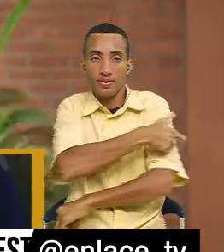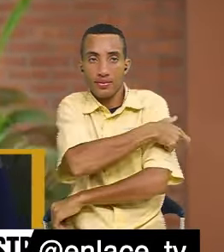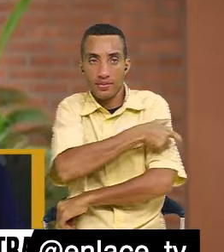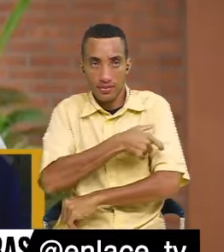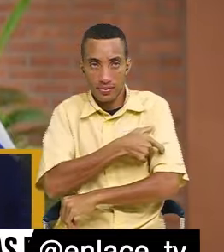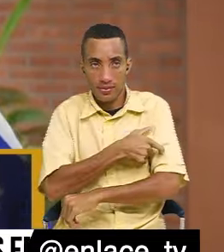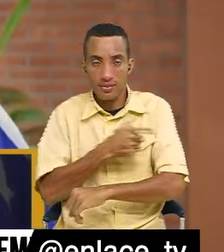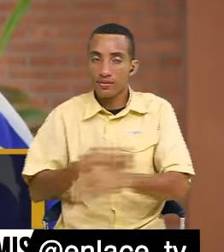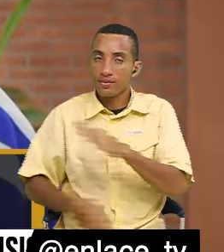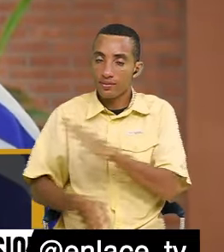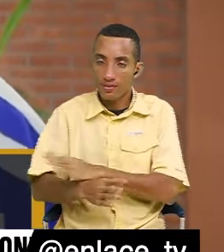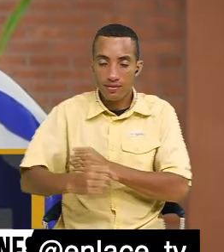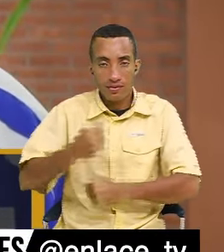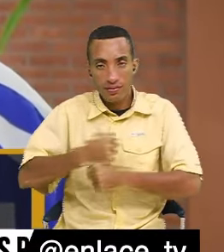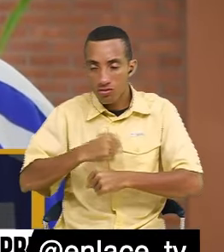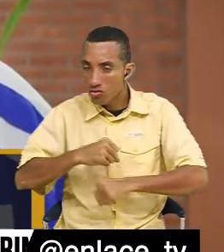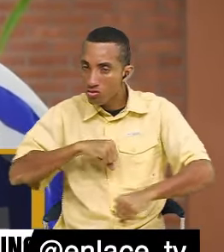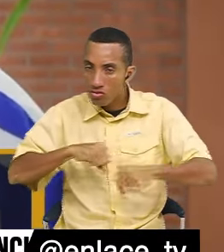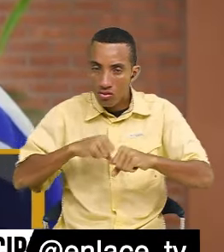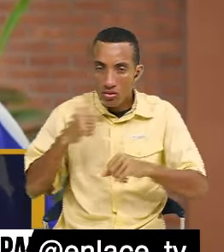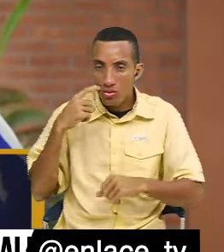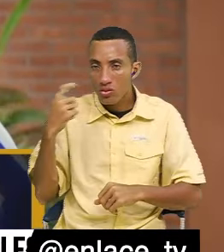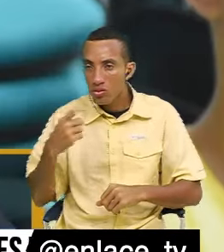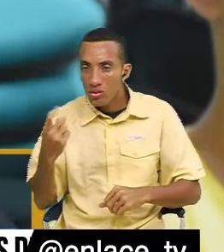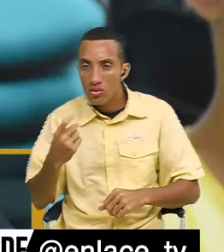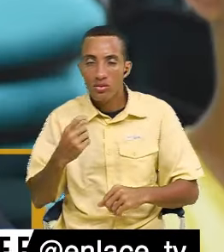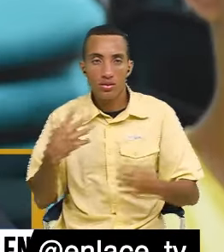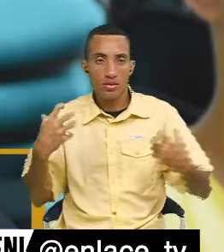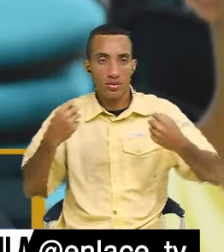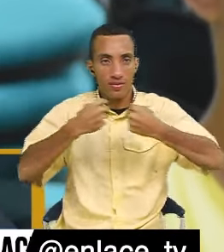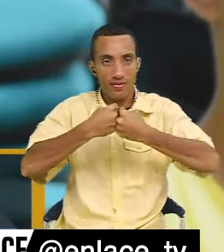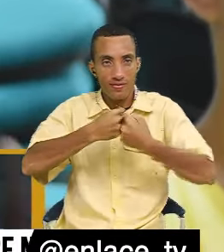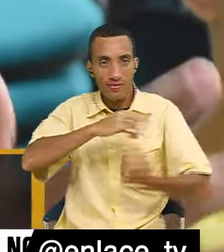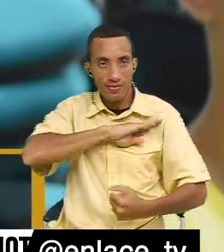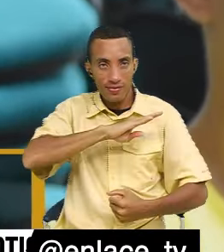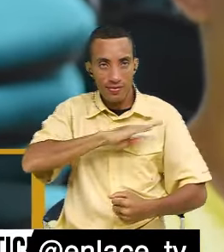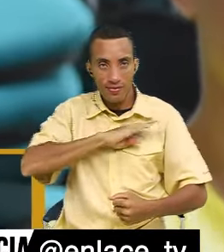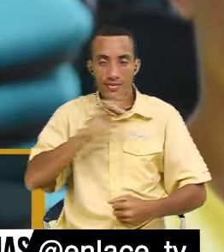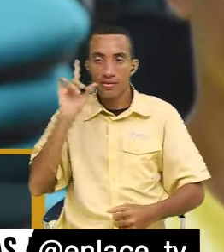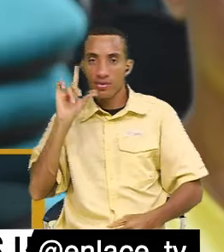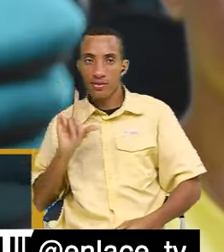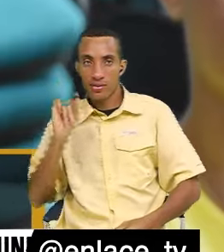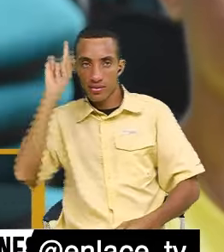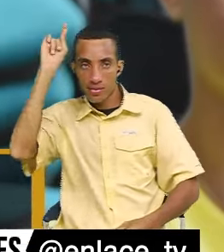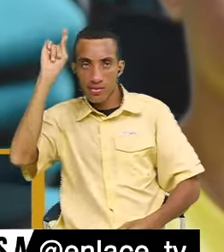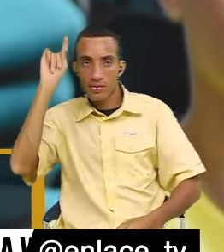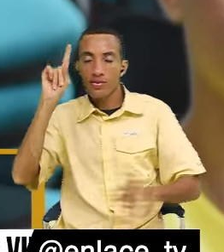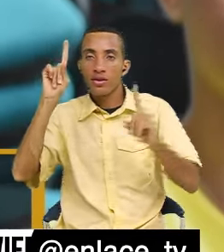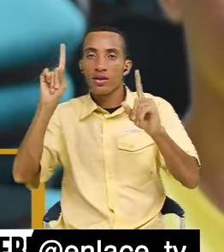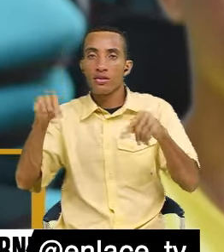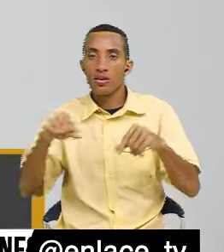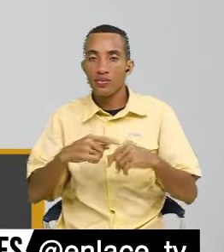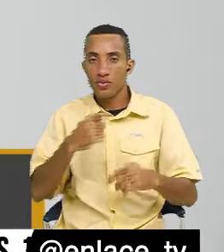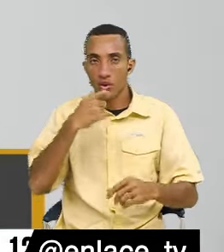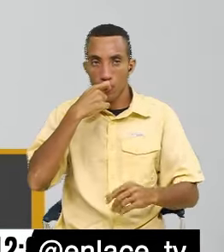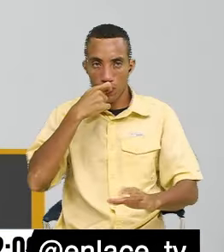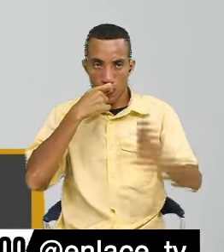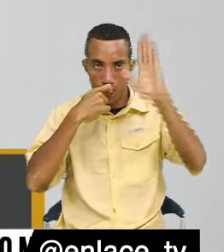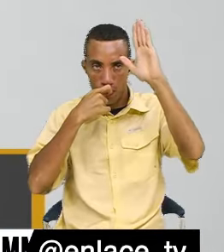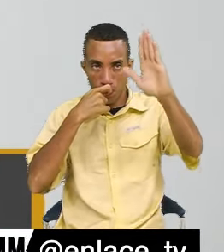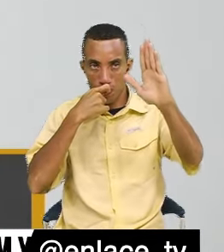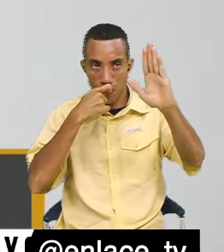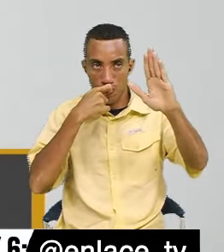trabajando, buscando junto con la alcaldía, Inderva y Inspección de Tránsito, un sitio